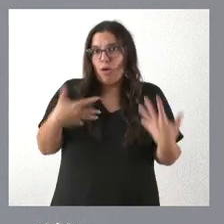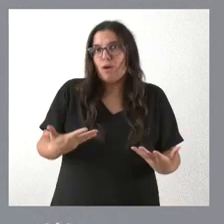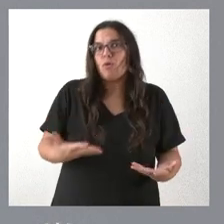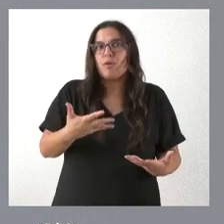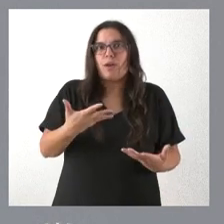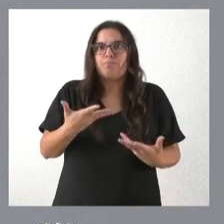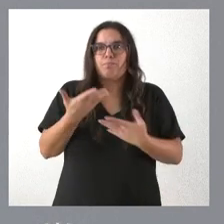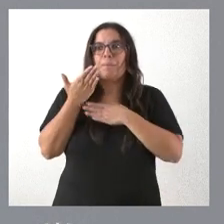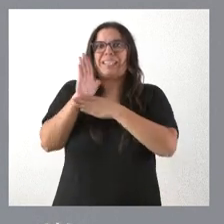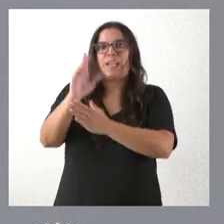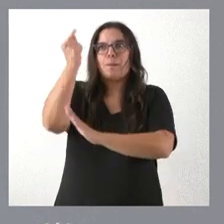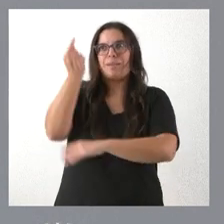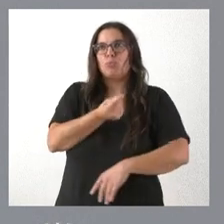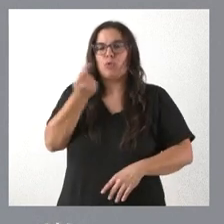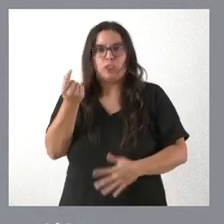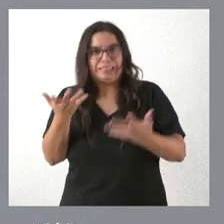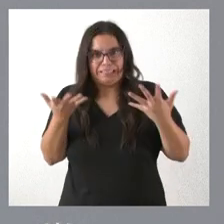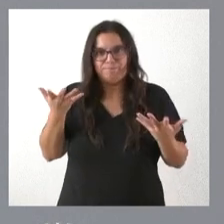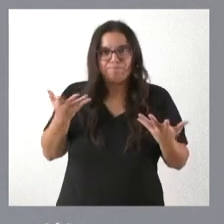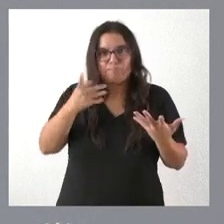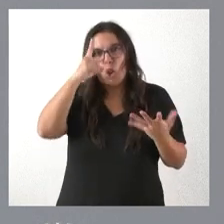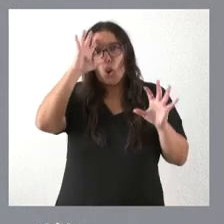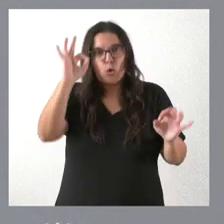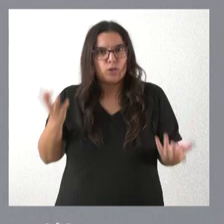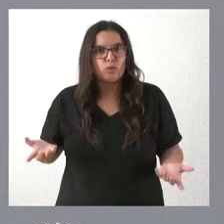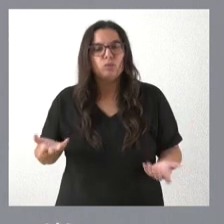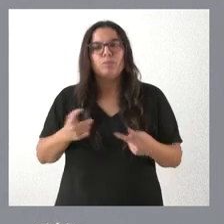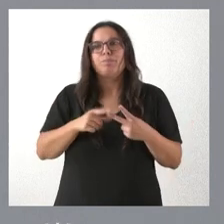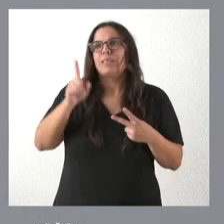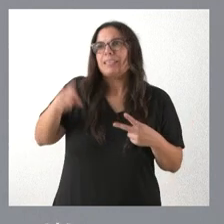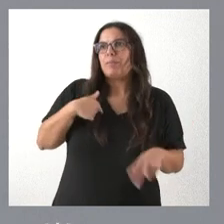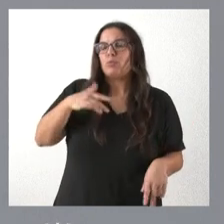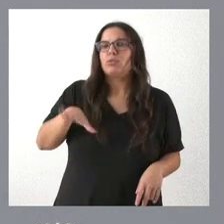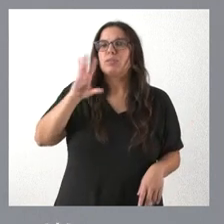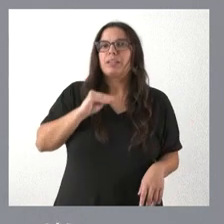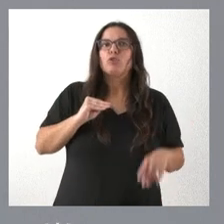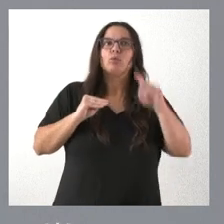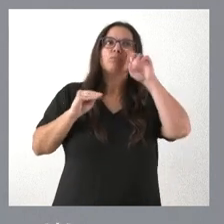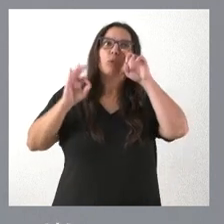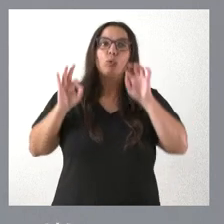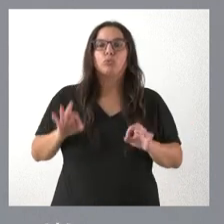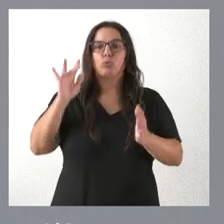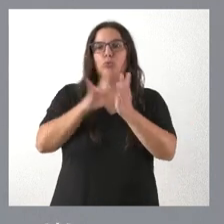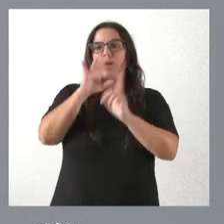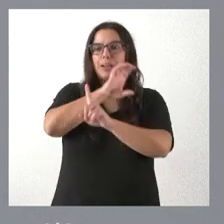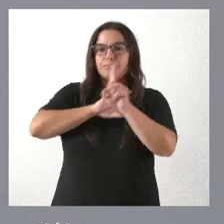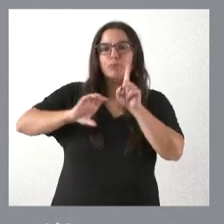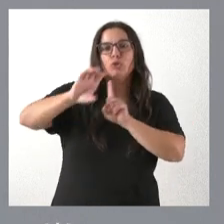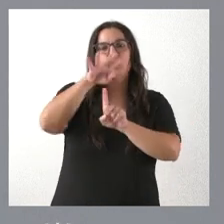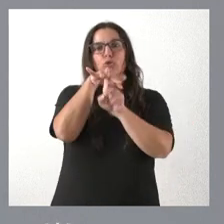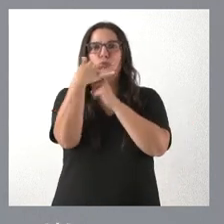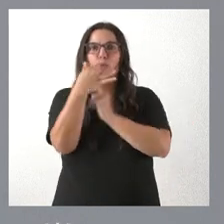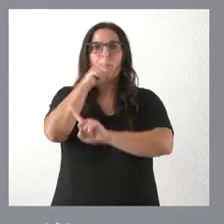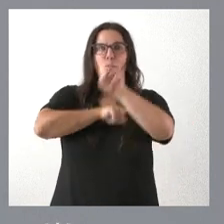presentar los presupuestos generales del Estado comprendo también que esto pues se produce en un contexto problemático